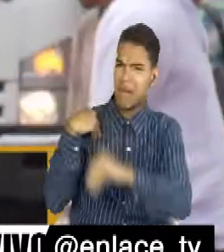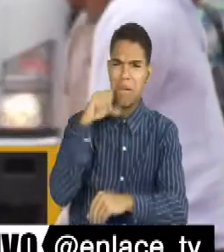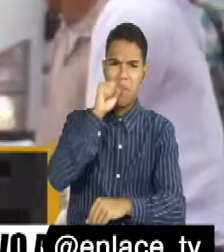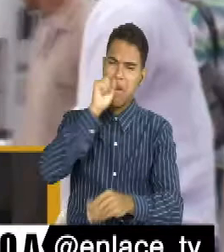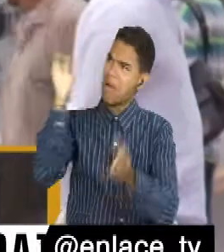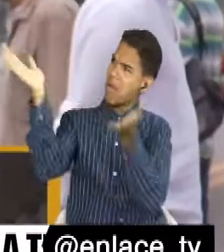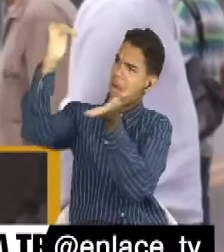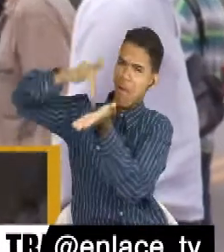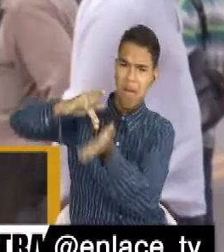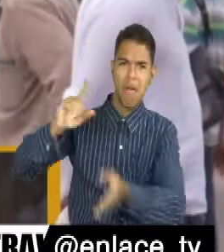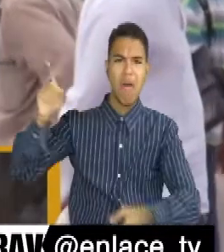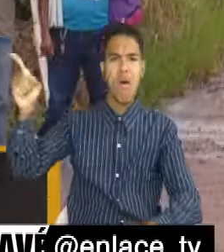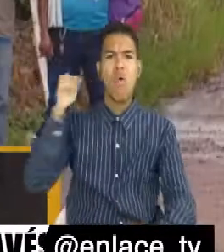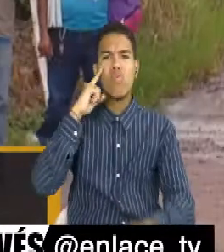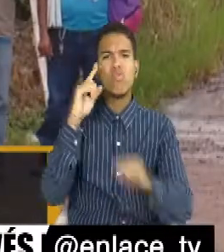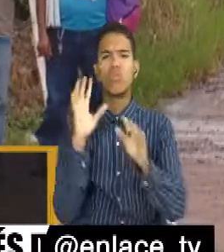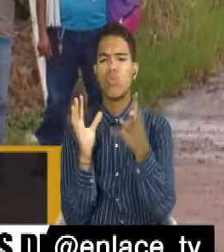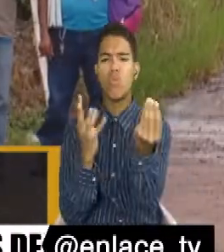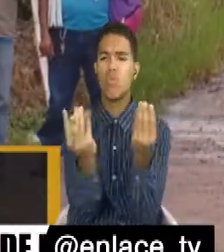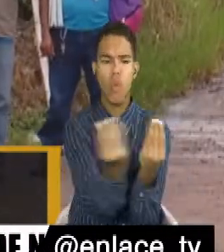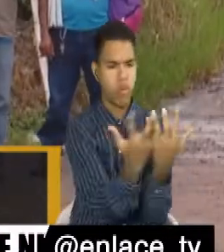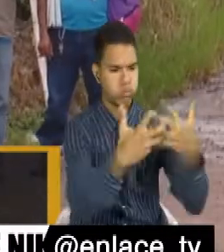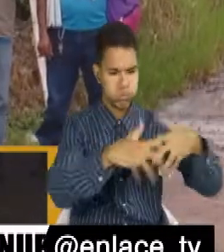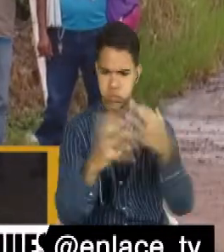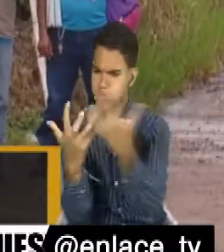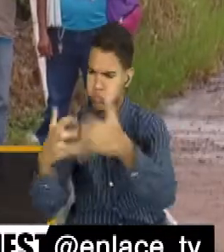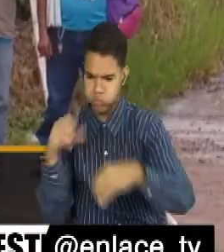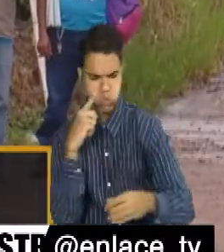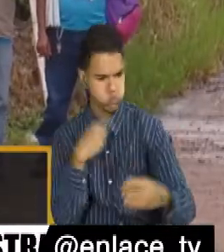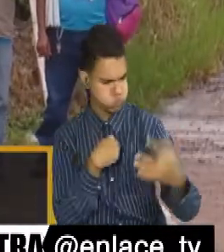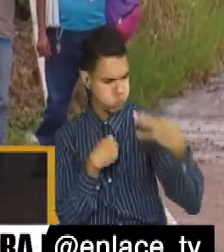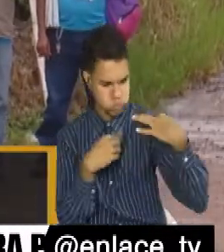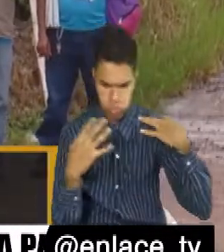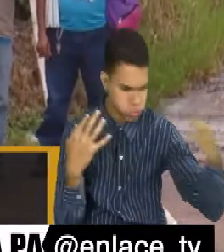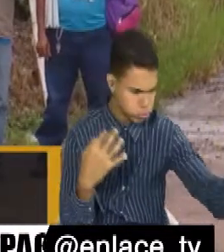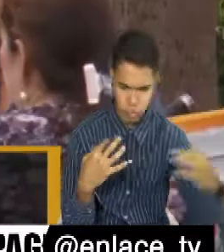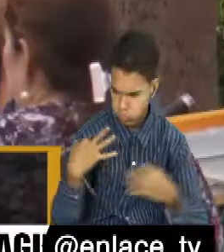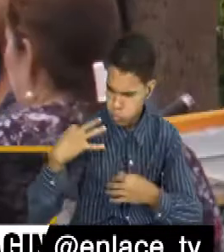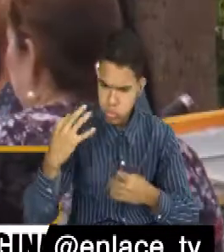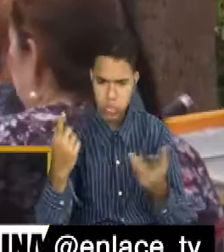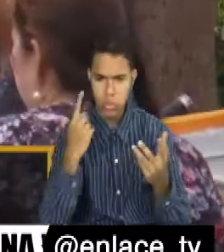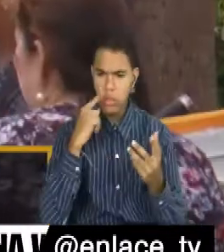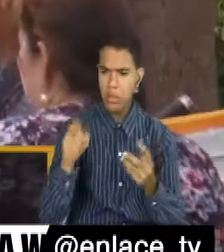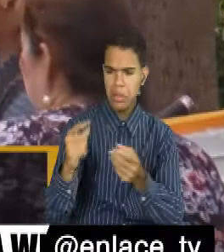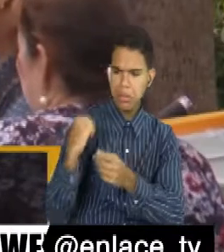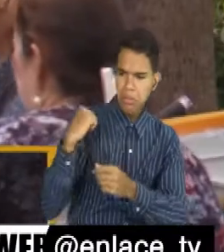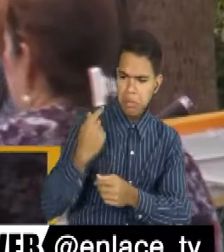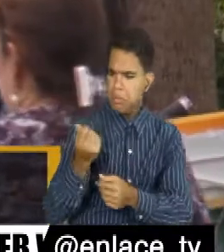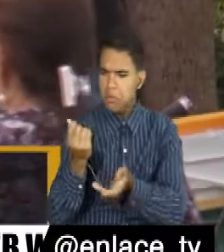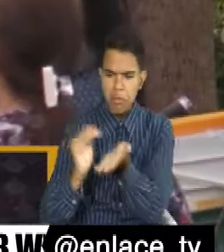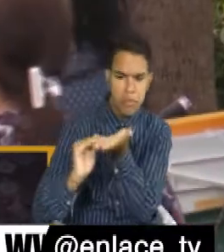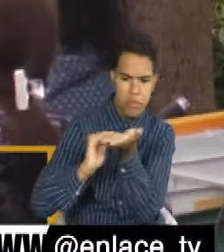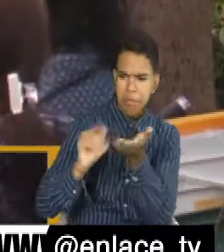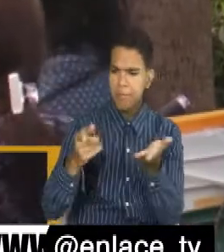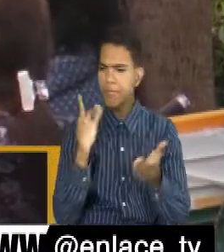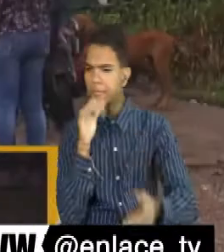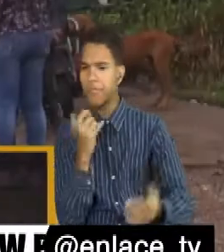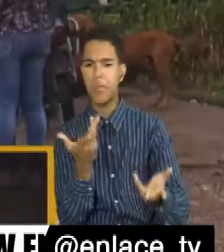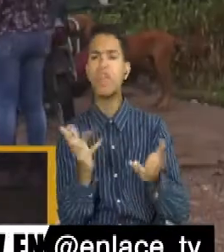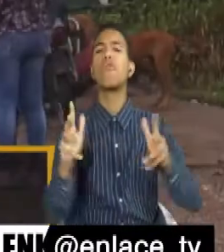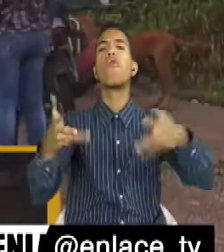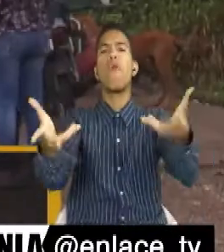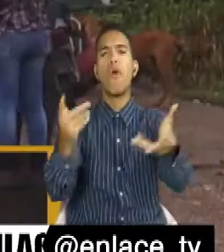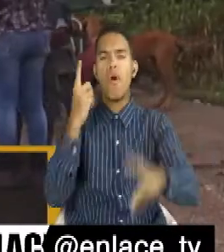unos subcontratistas que por demás no tienen con qué hacer las obras, así como en